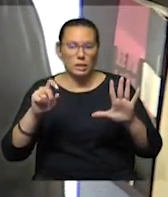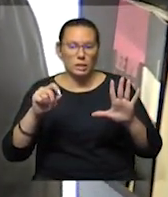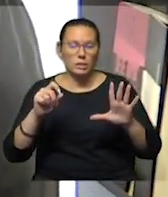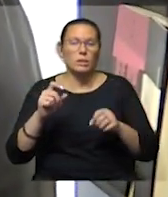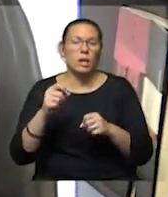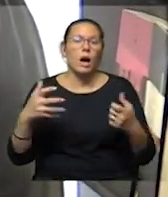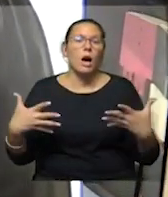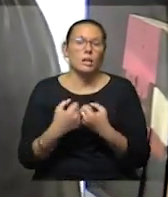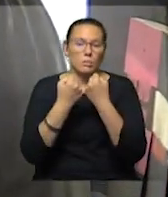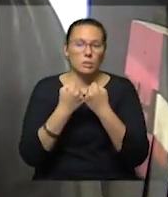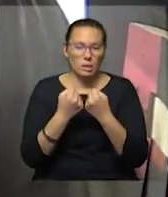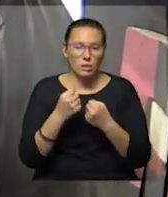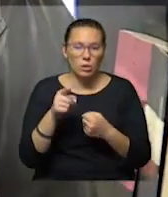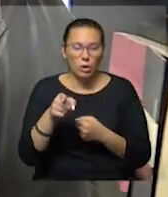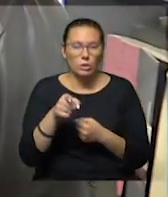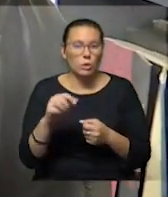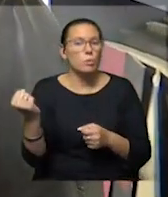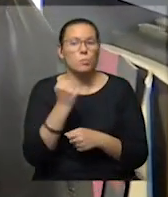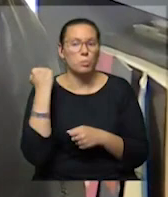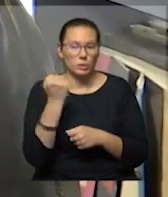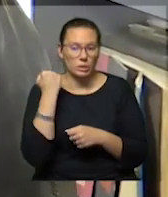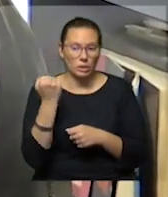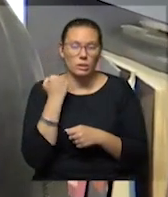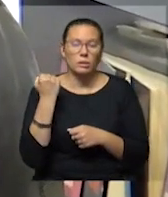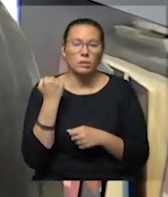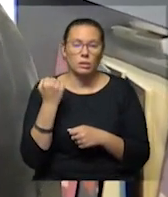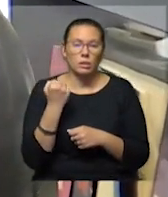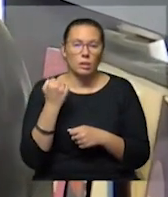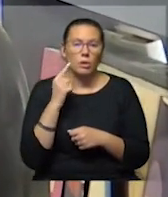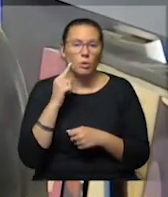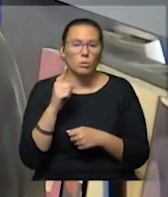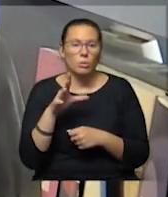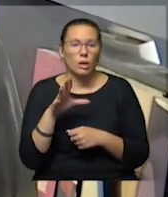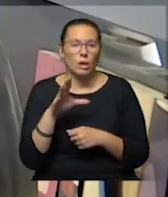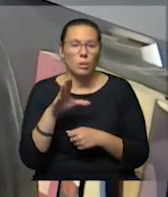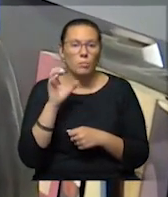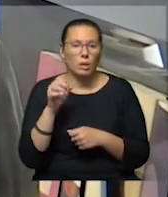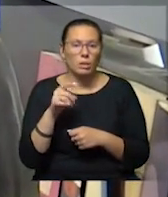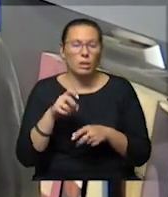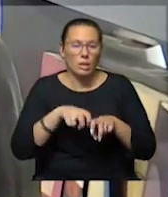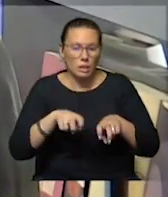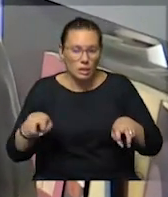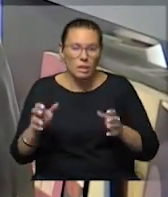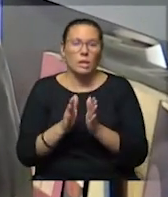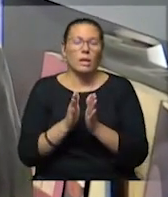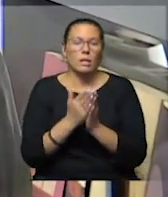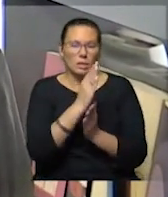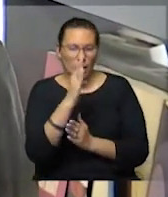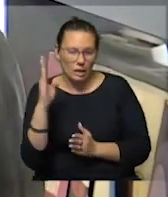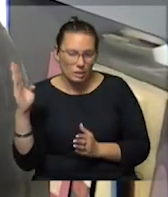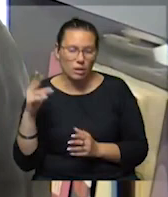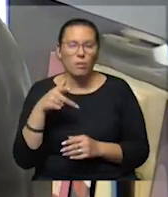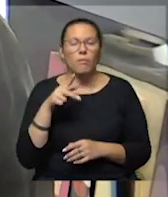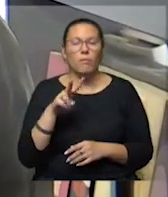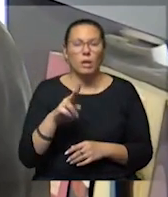que ellos incluso van a tener una pata importantísima porque van a estar con una memoria a nivel de butacas de archivo vhs